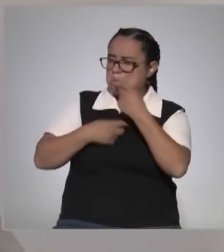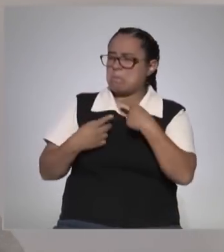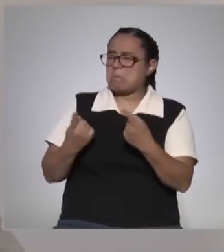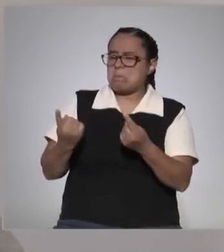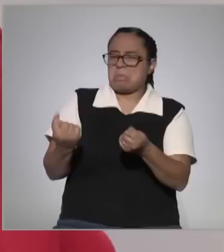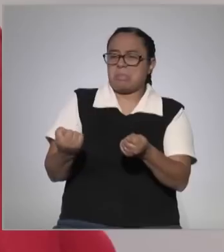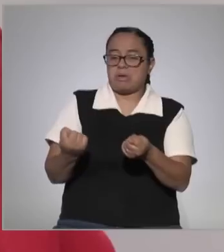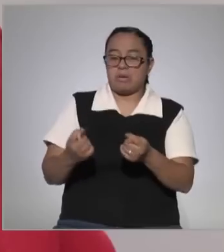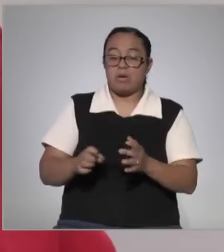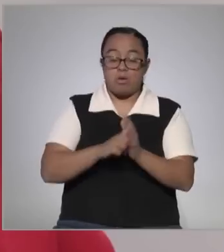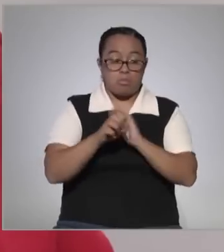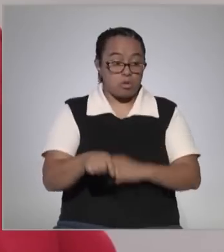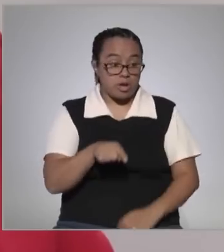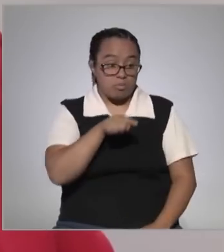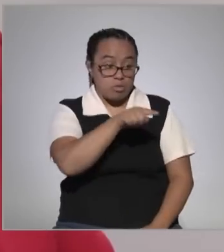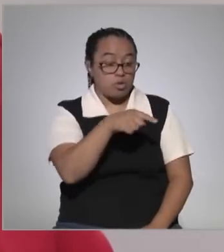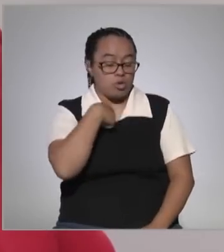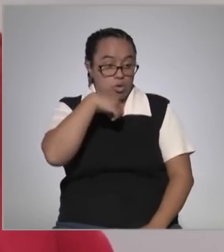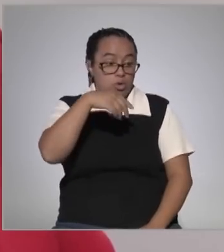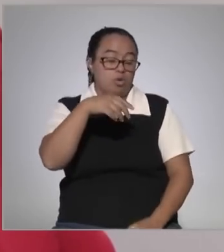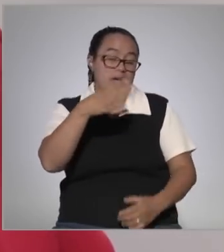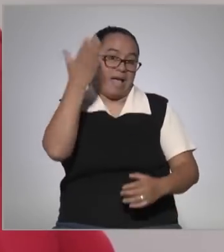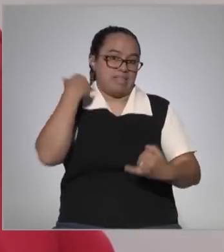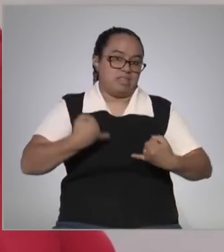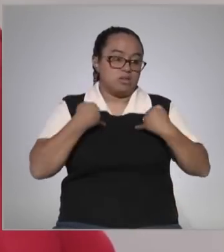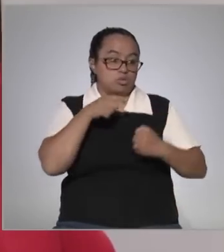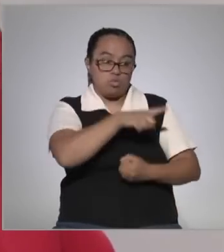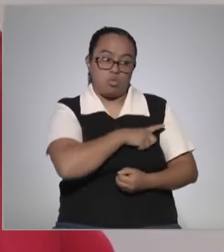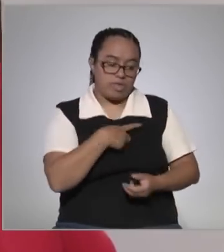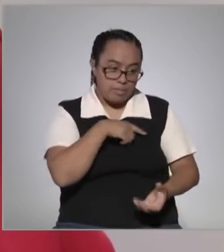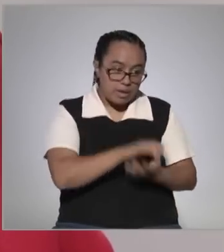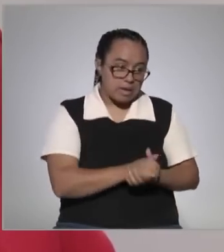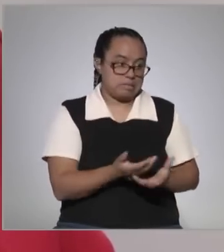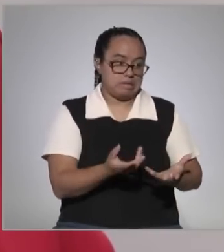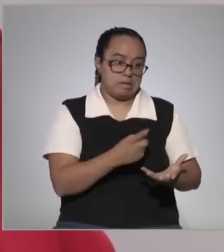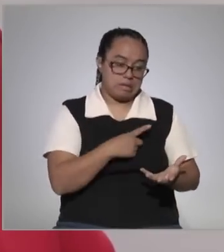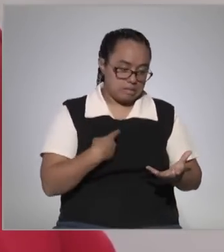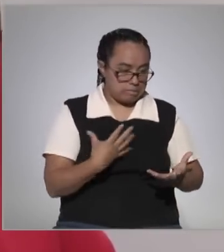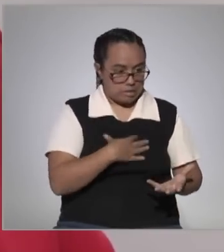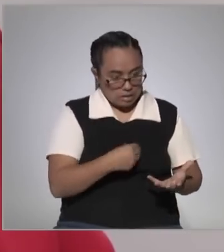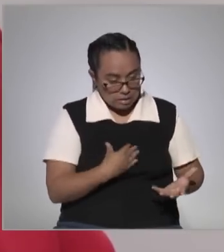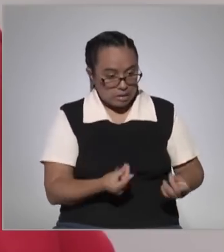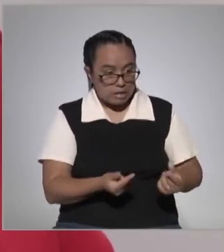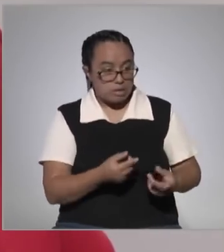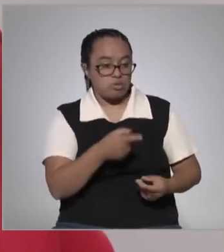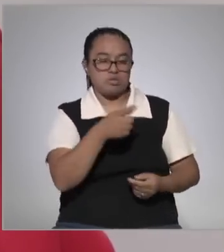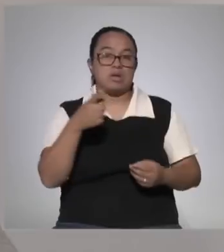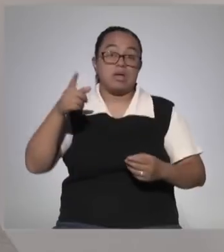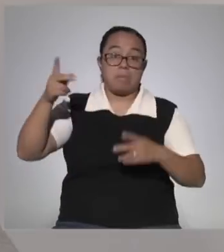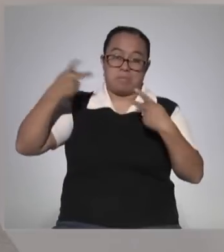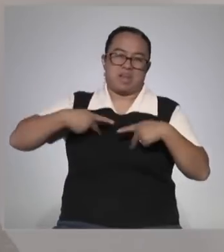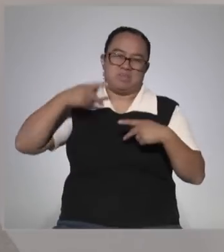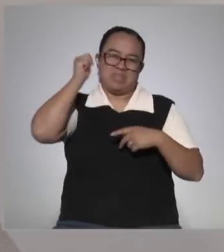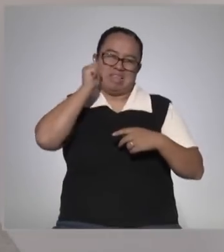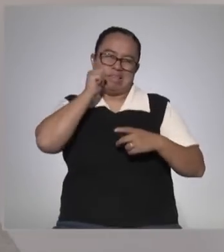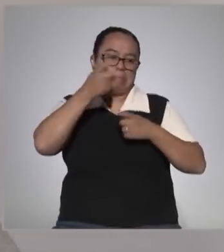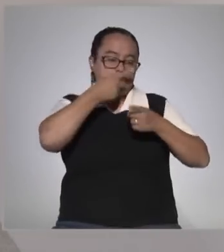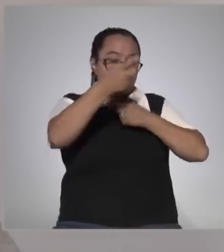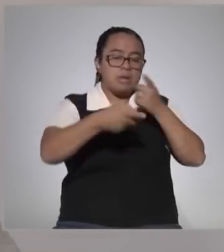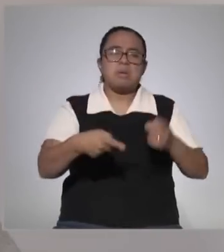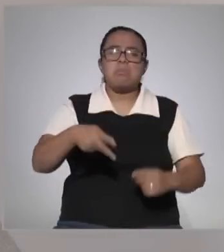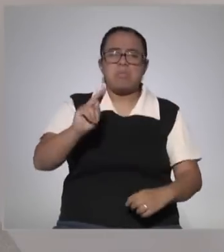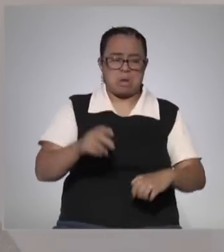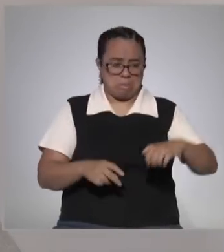de, es que te tienes que casar, ¿no? Es que pues tienes que tener hijos y tienes que cumplir una serie de roles, ¿no? Las personas